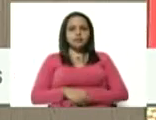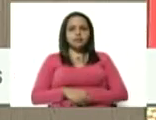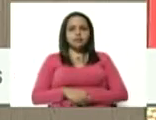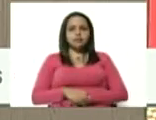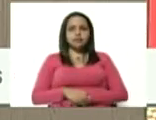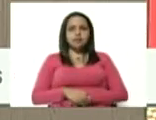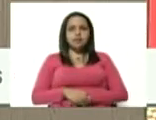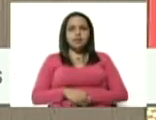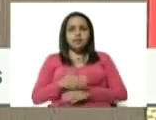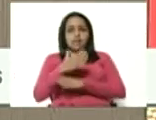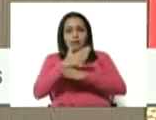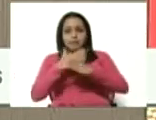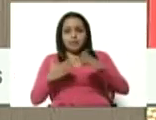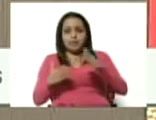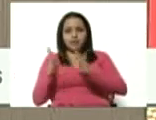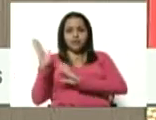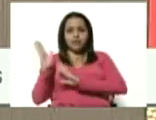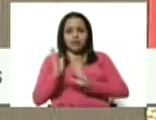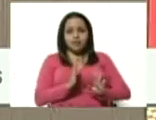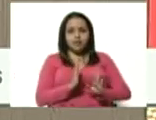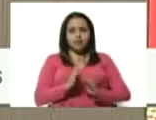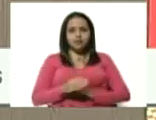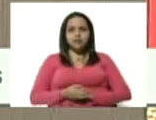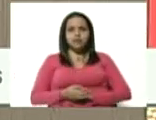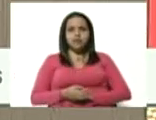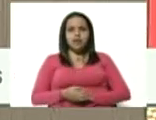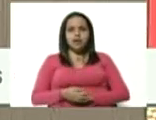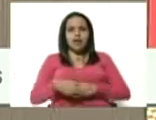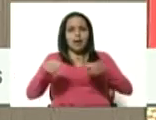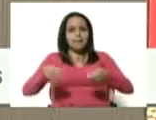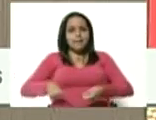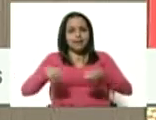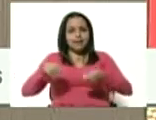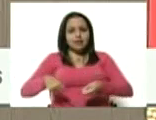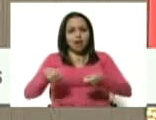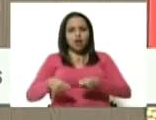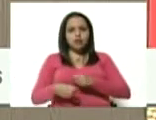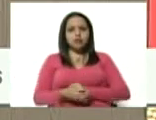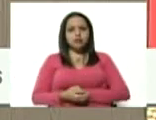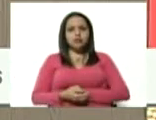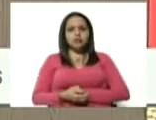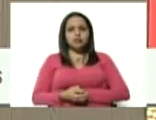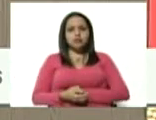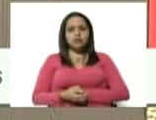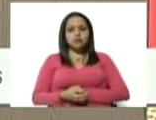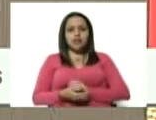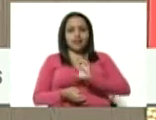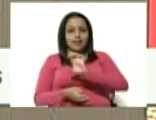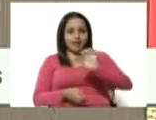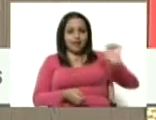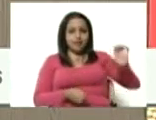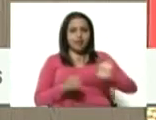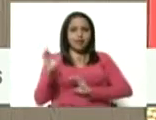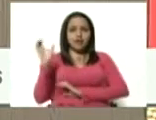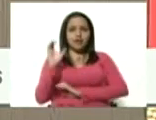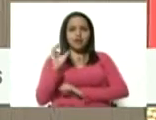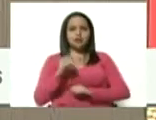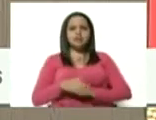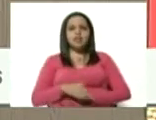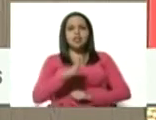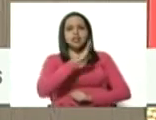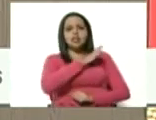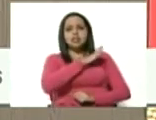la mitad corresponden, repito, al supermercado del municipio del este capitalino. Allí tenemos